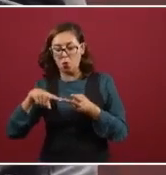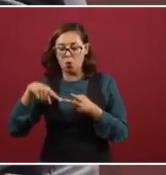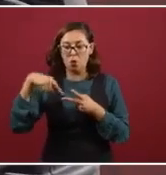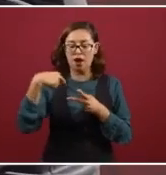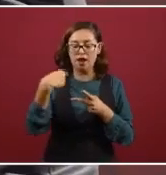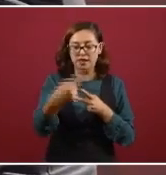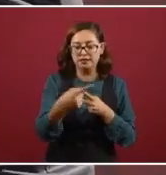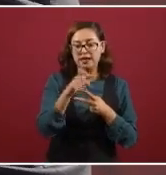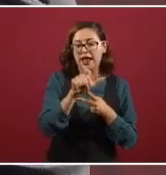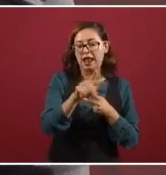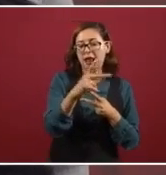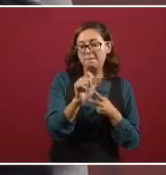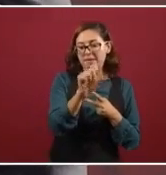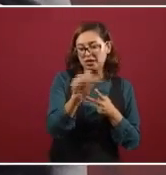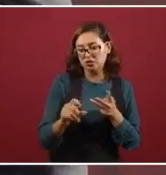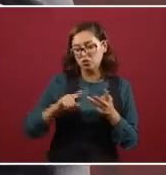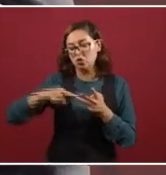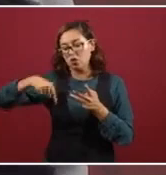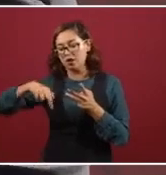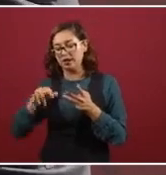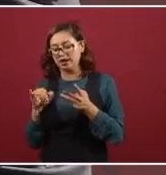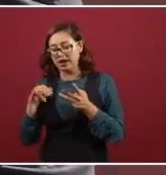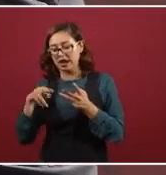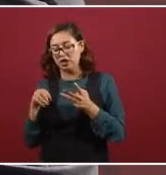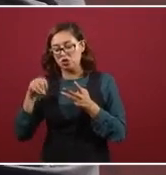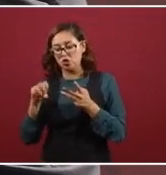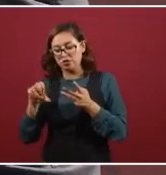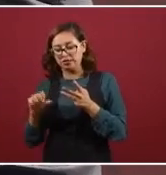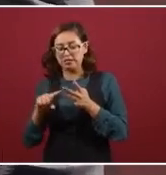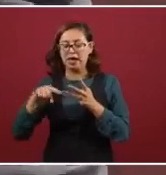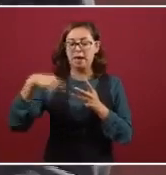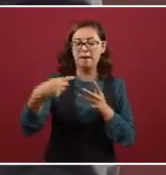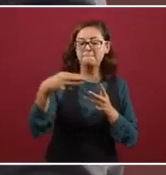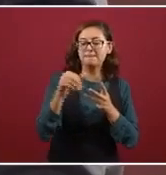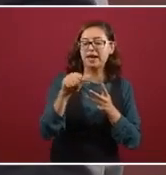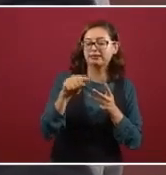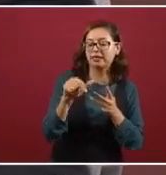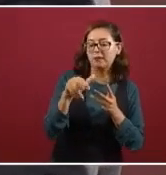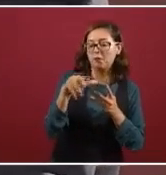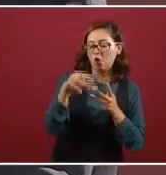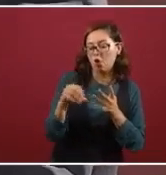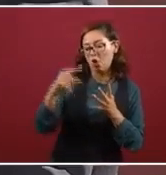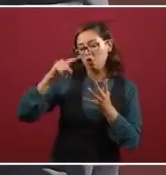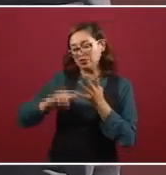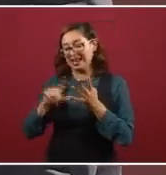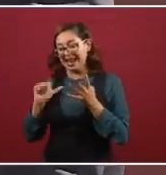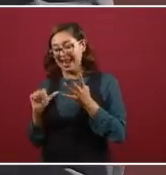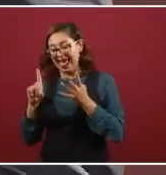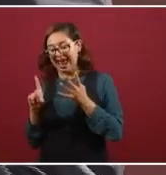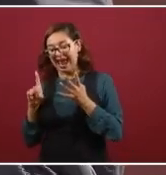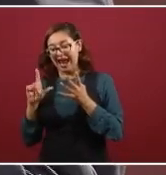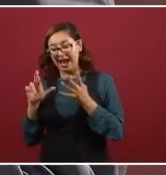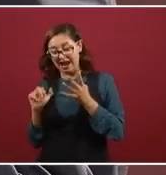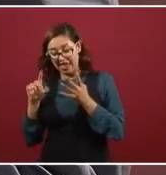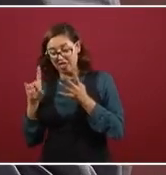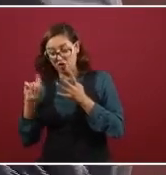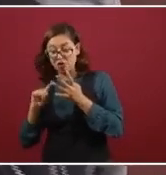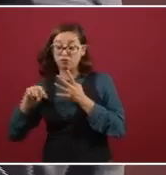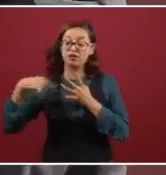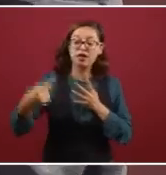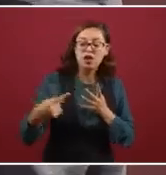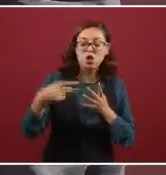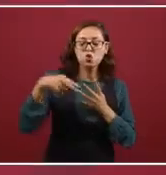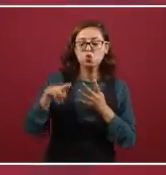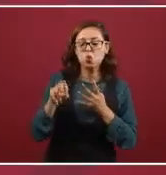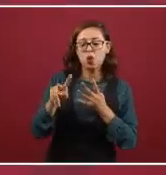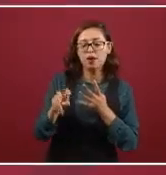Matamoros y Laredo y Nuevo Laredo. Entonces, eso ya está acordado y para nosotros es una prioridad. ¿Por